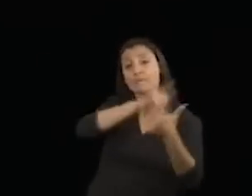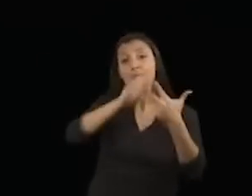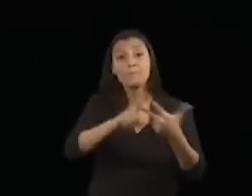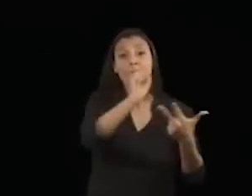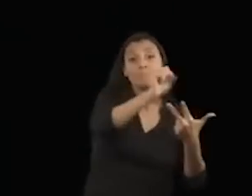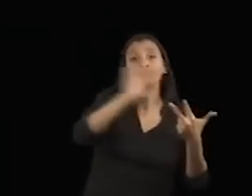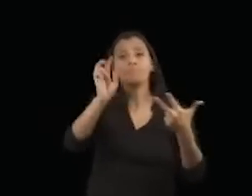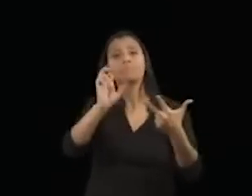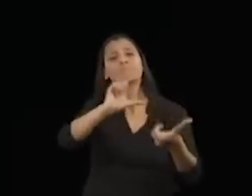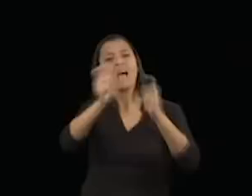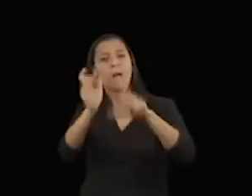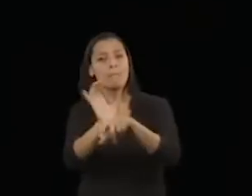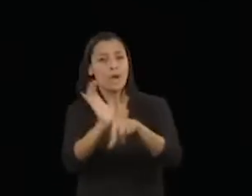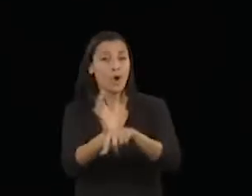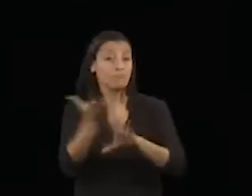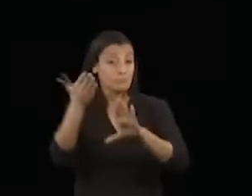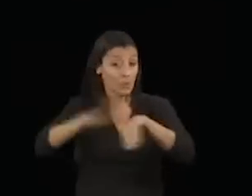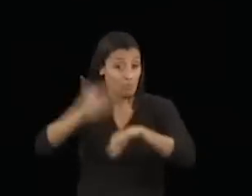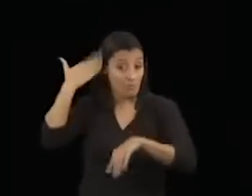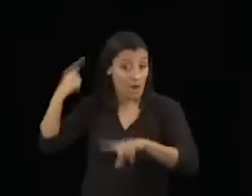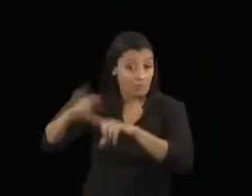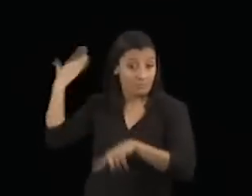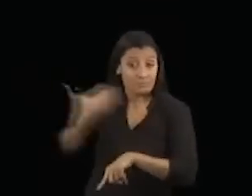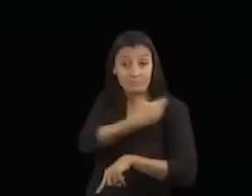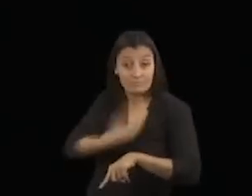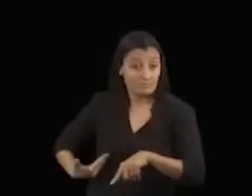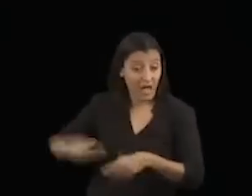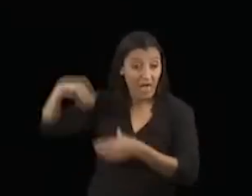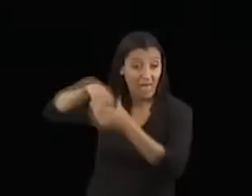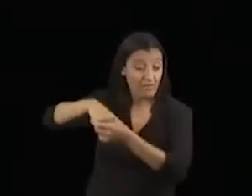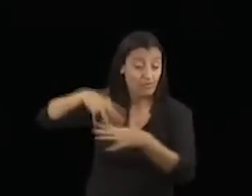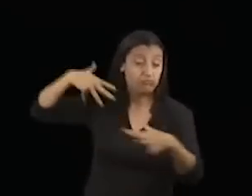de sincerar, digamos, el desastre que teníamos en el sector externo.